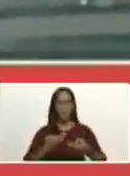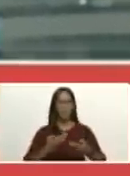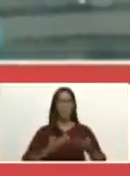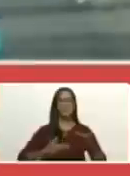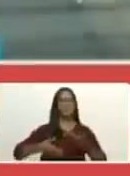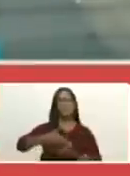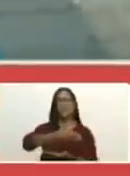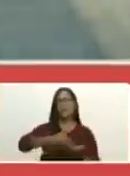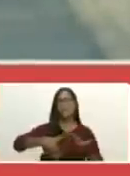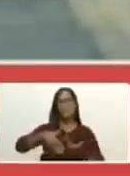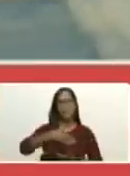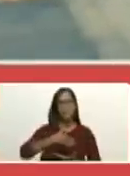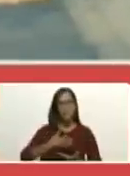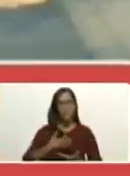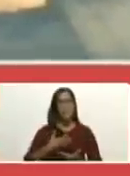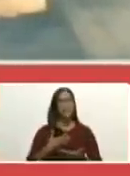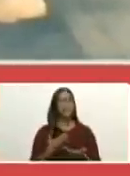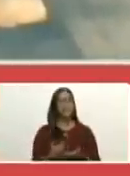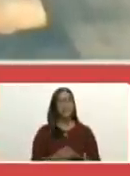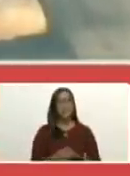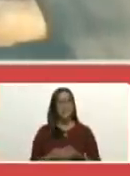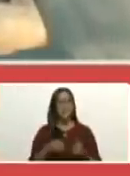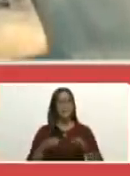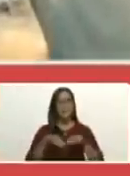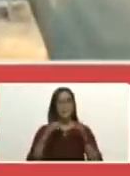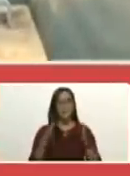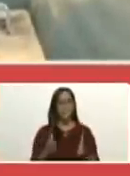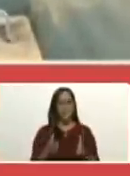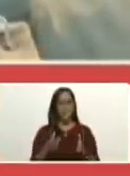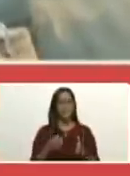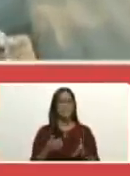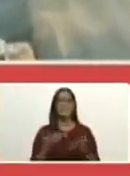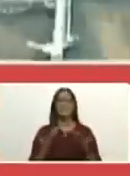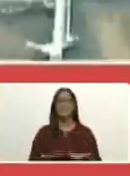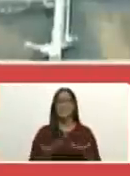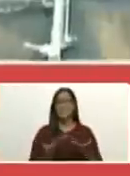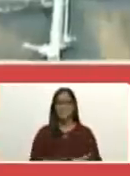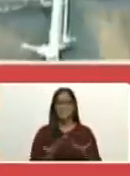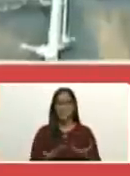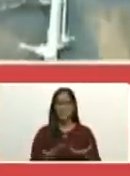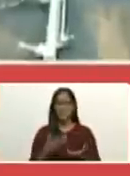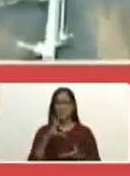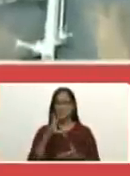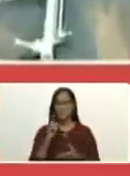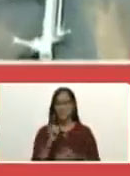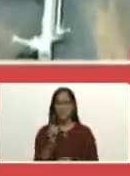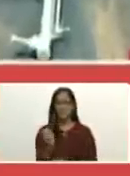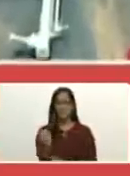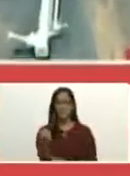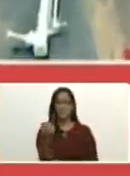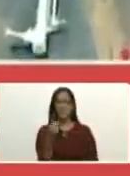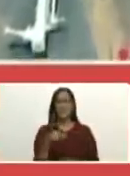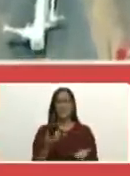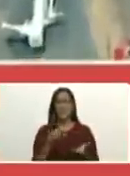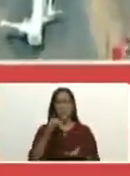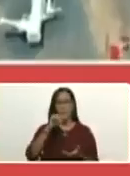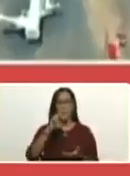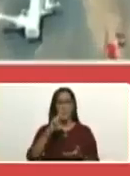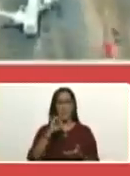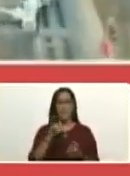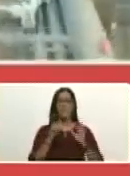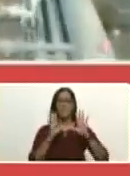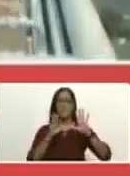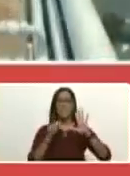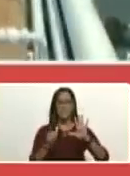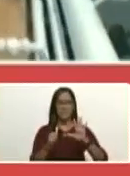de lo que es Mesa 30 con extrapesado. Eso se convierte en Merey 16. Se traduce lo